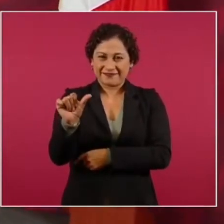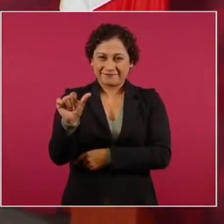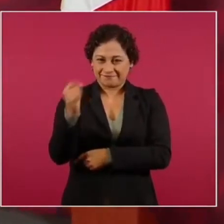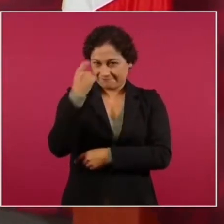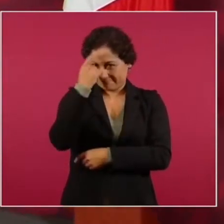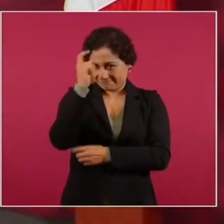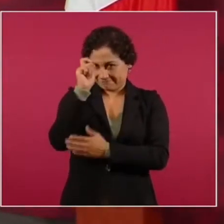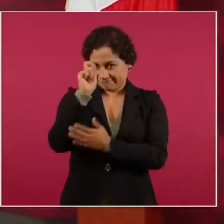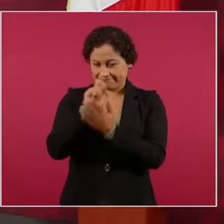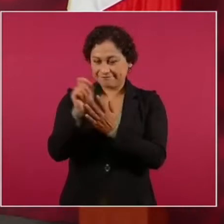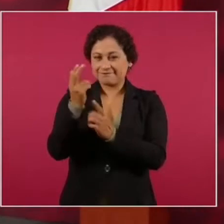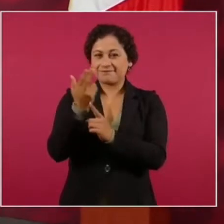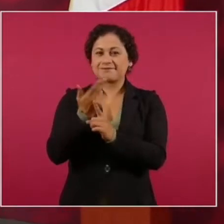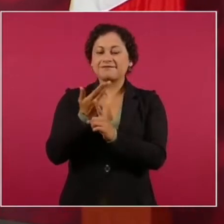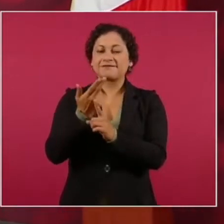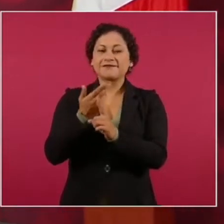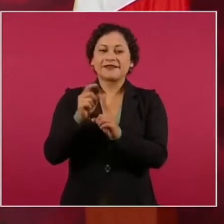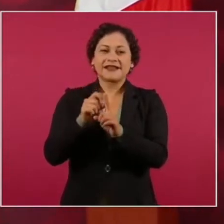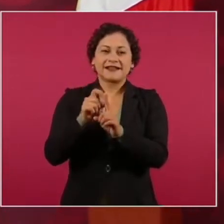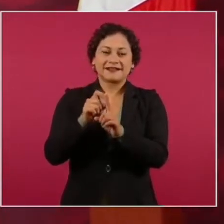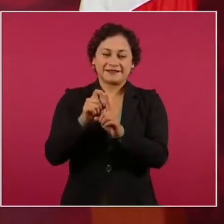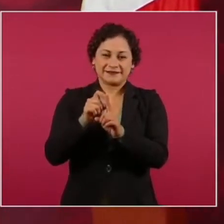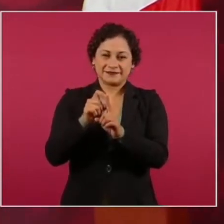Dios nuestro Señor estaba